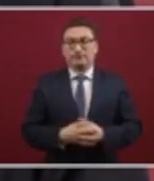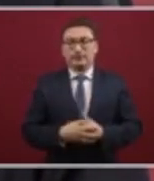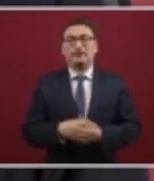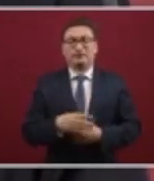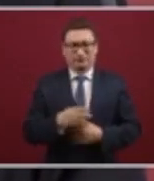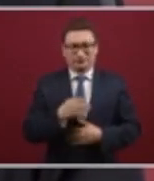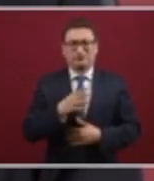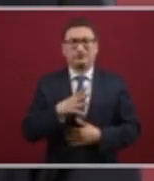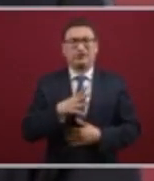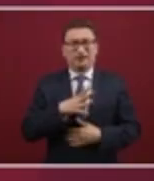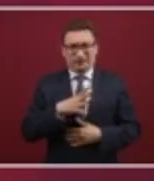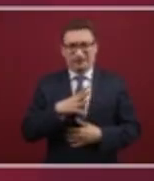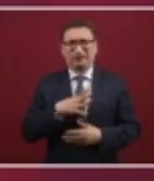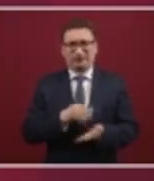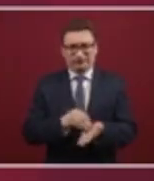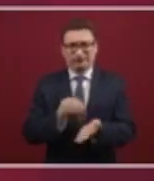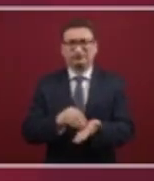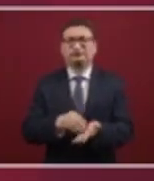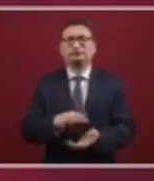todavía está